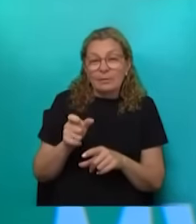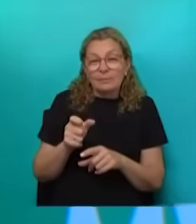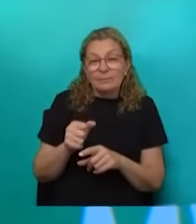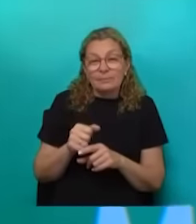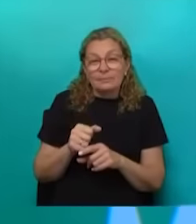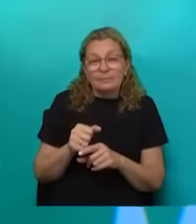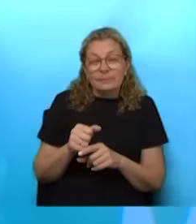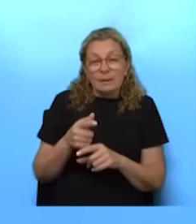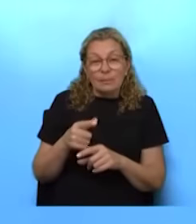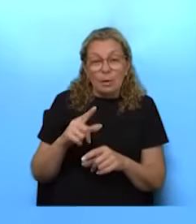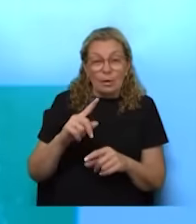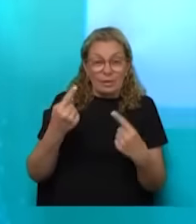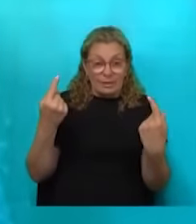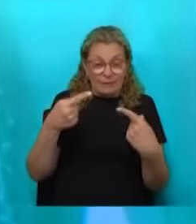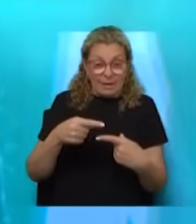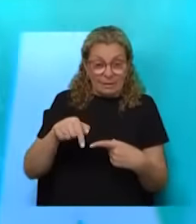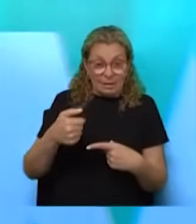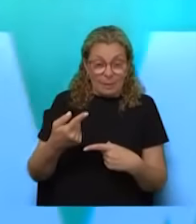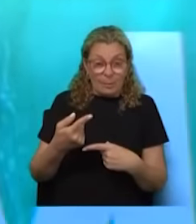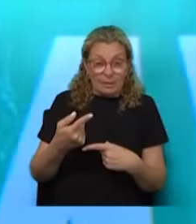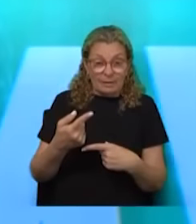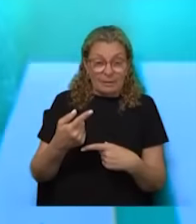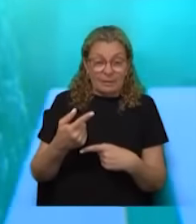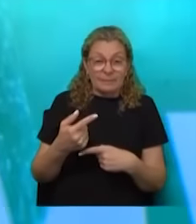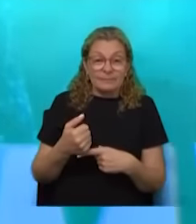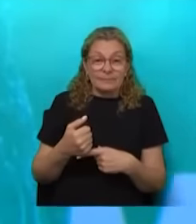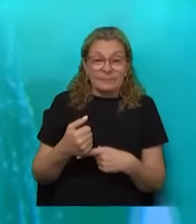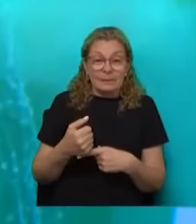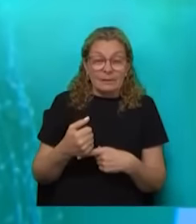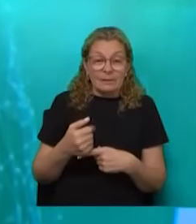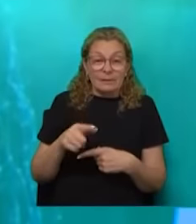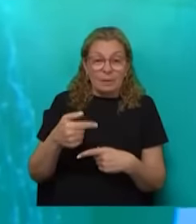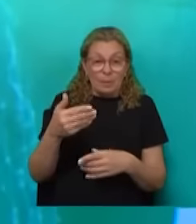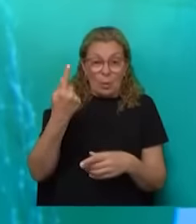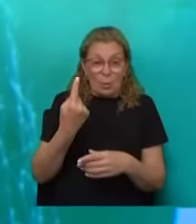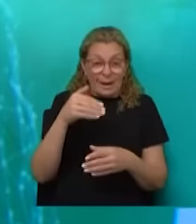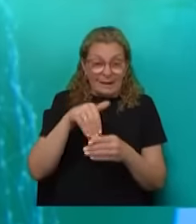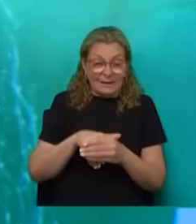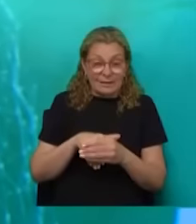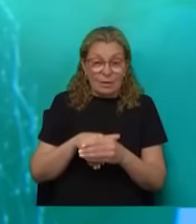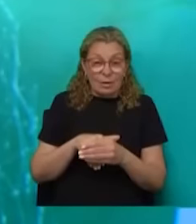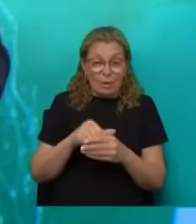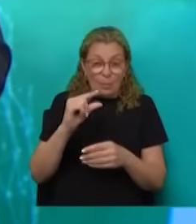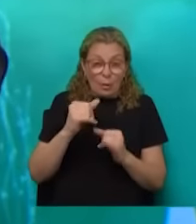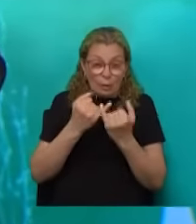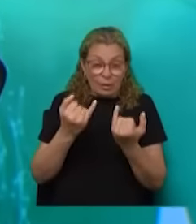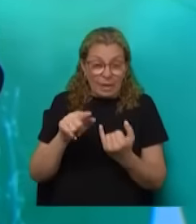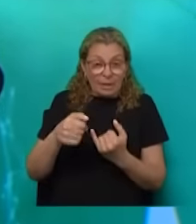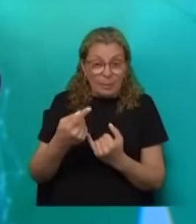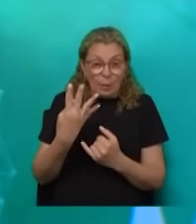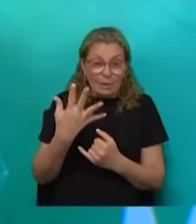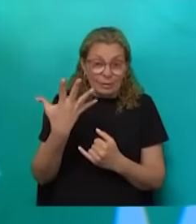lo que será el debate o haya sido el debate Y de lo que será una elección que estará muy poquitos días a